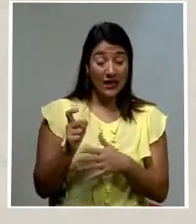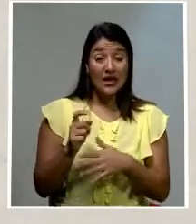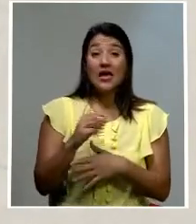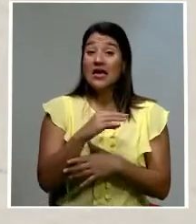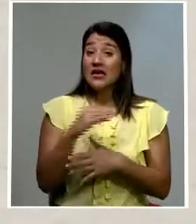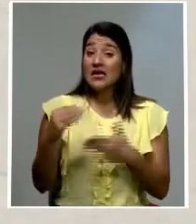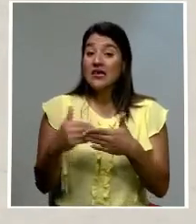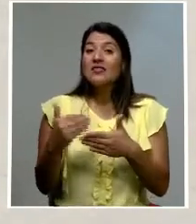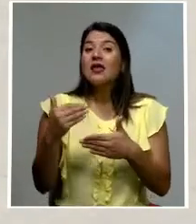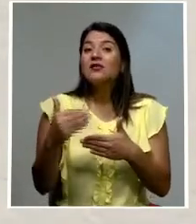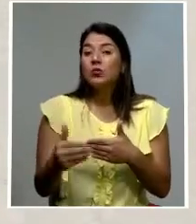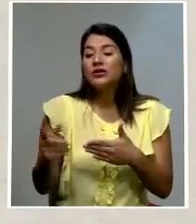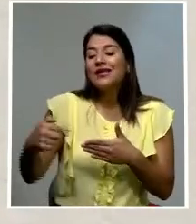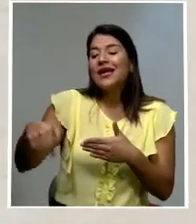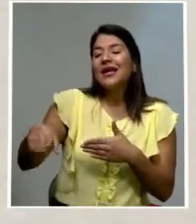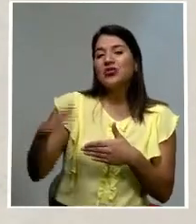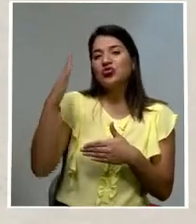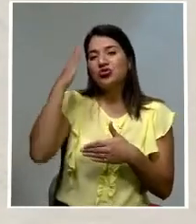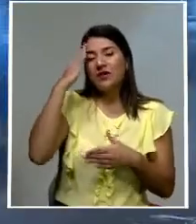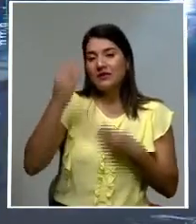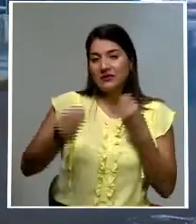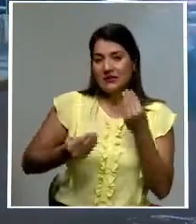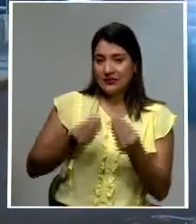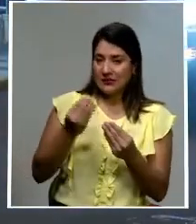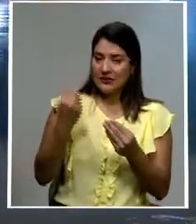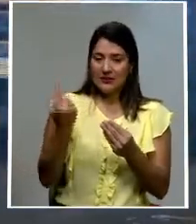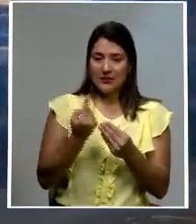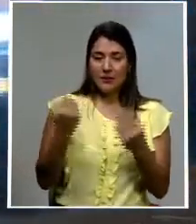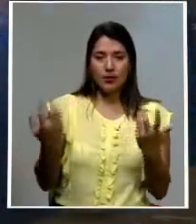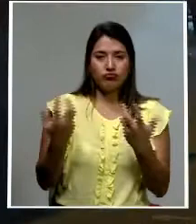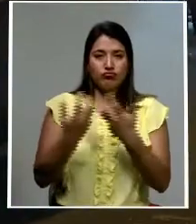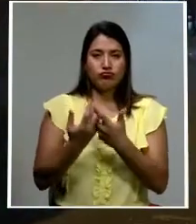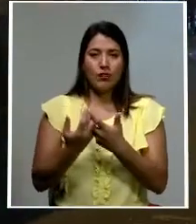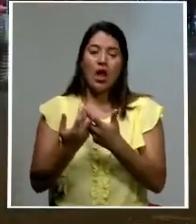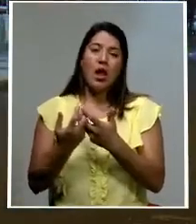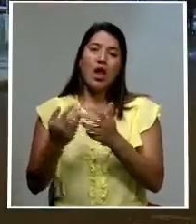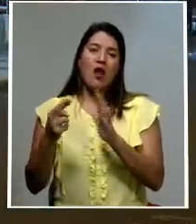actuar según lo indica nuestro estatuto.